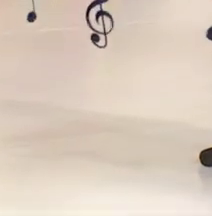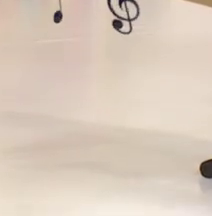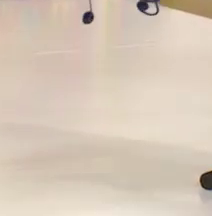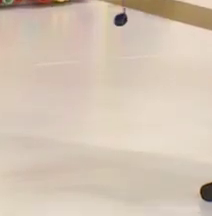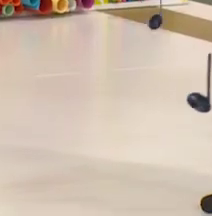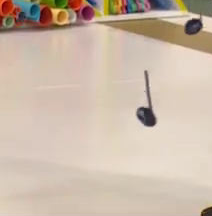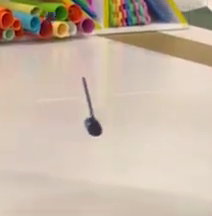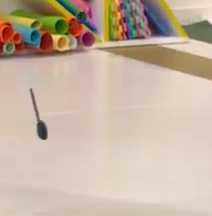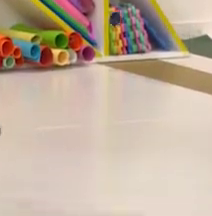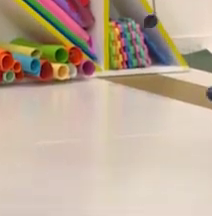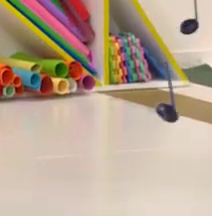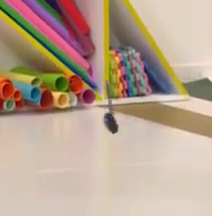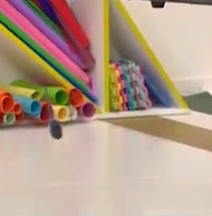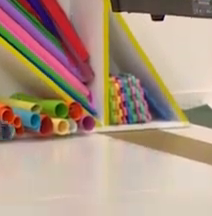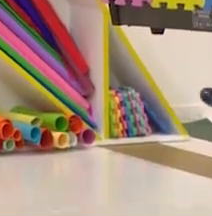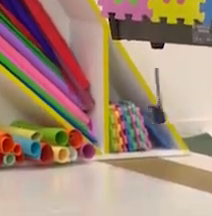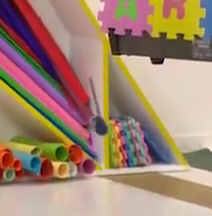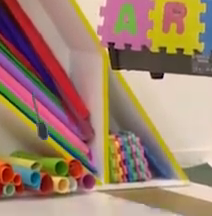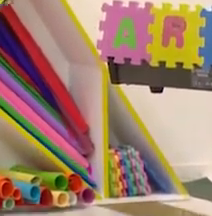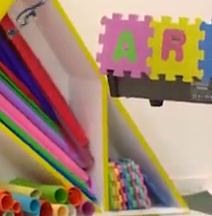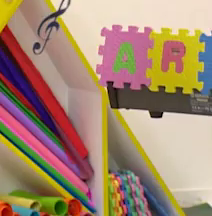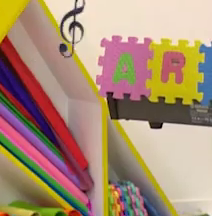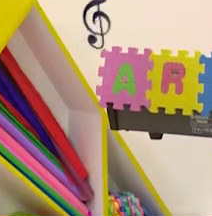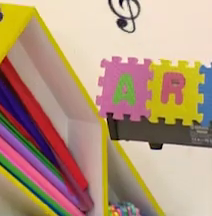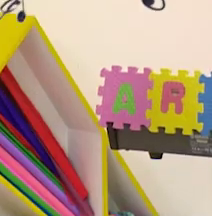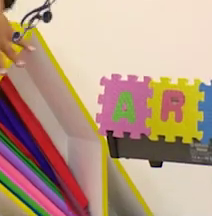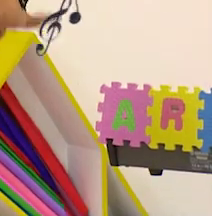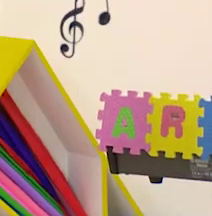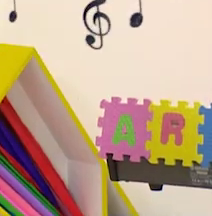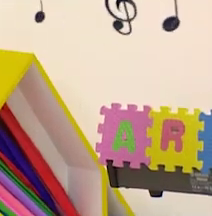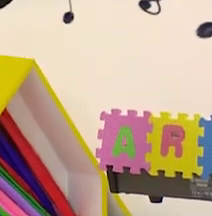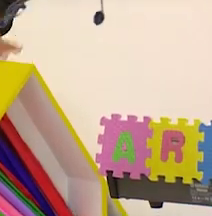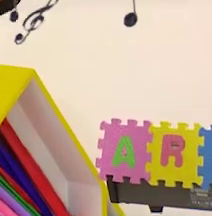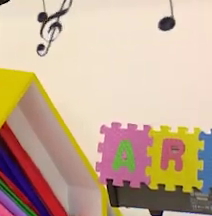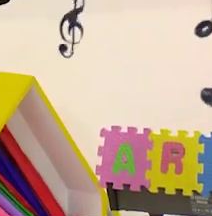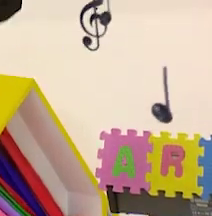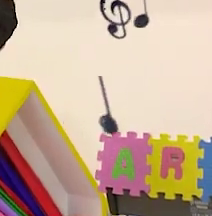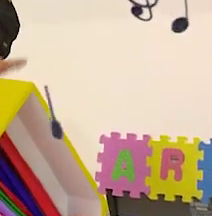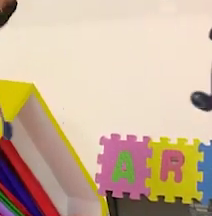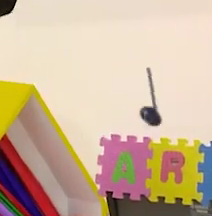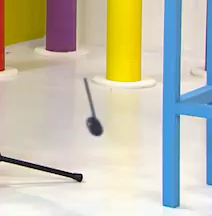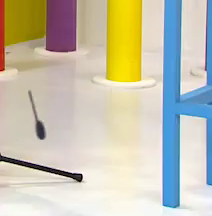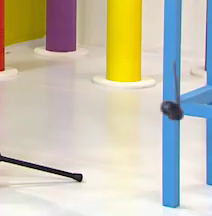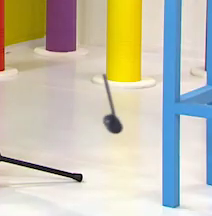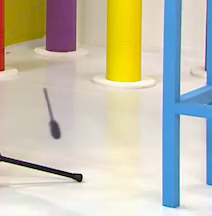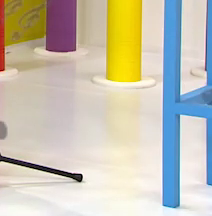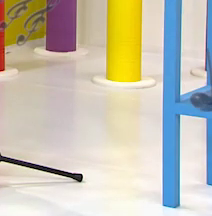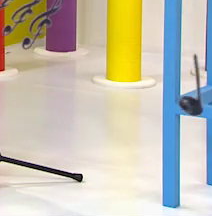Listo.